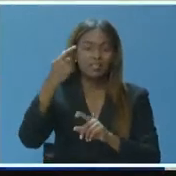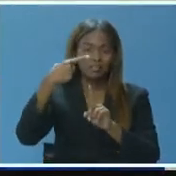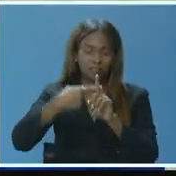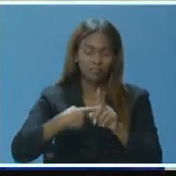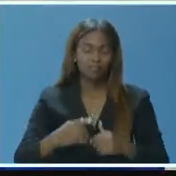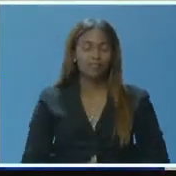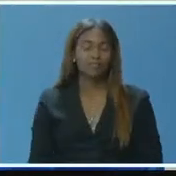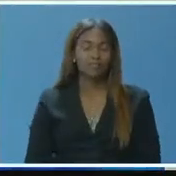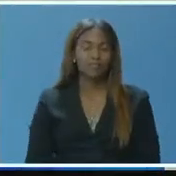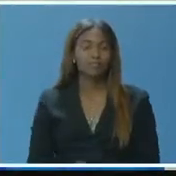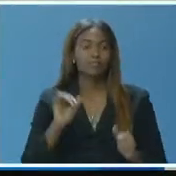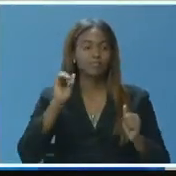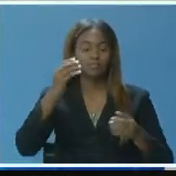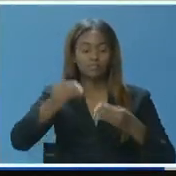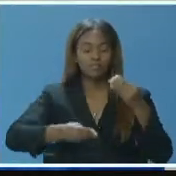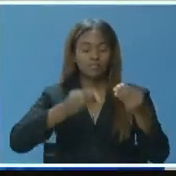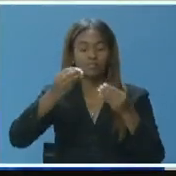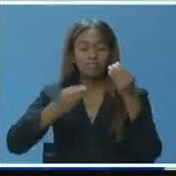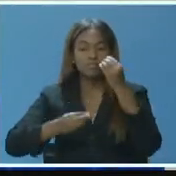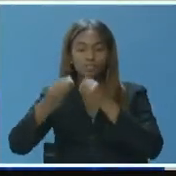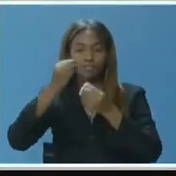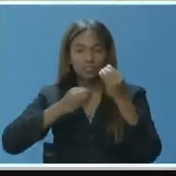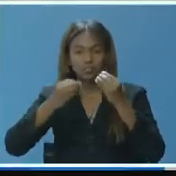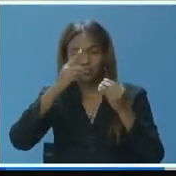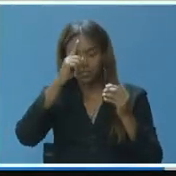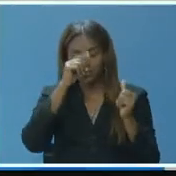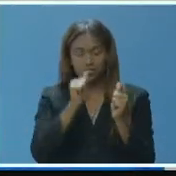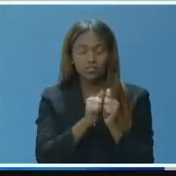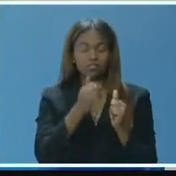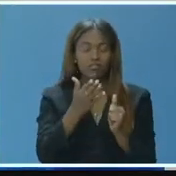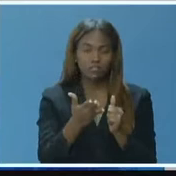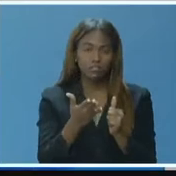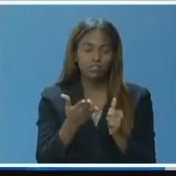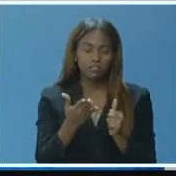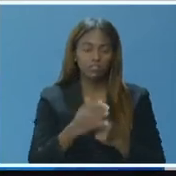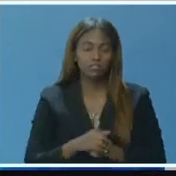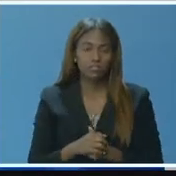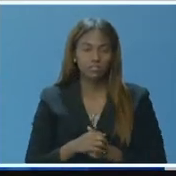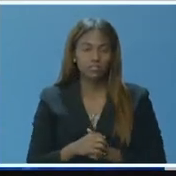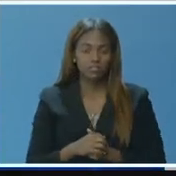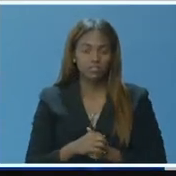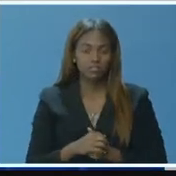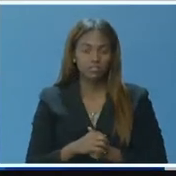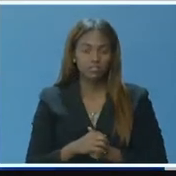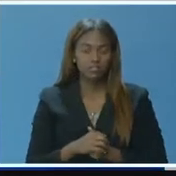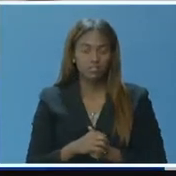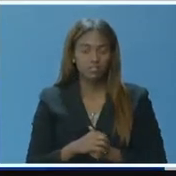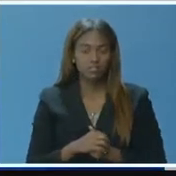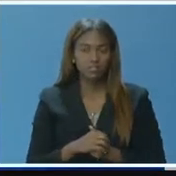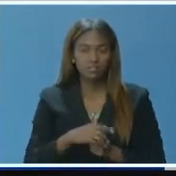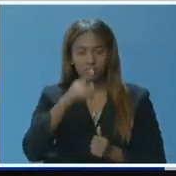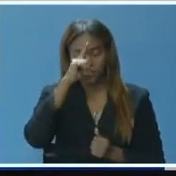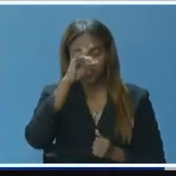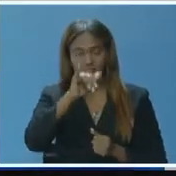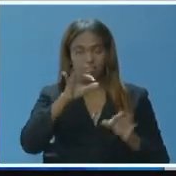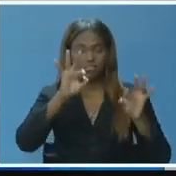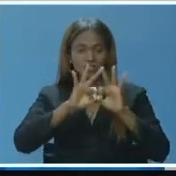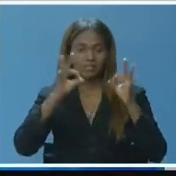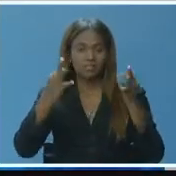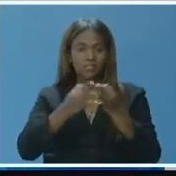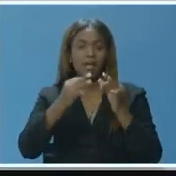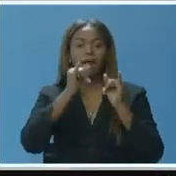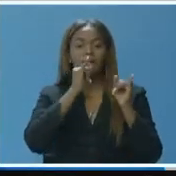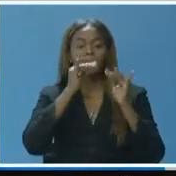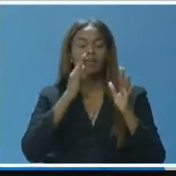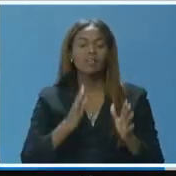llevarle alimentación a productos o a pagar precios asequibles a esta gran familia de los